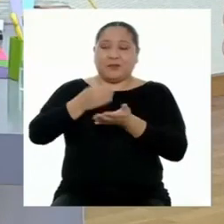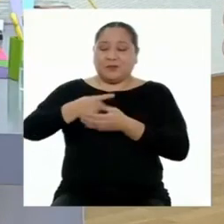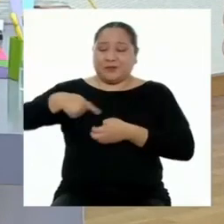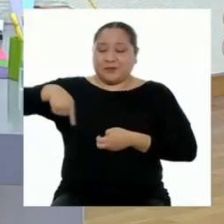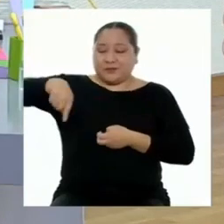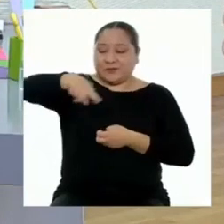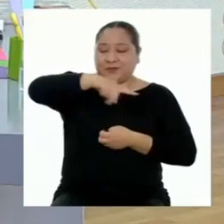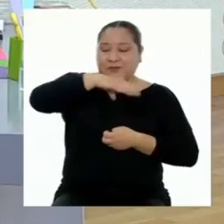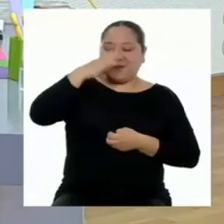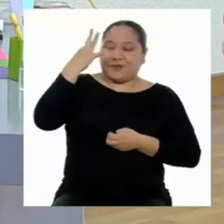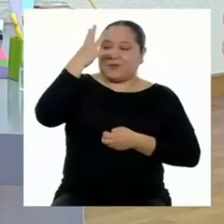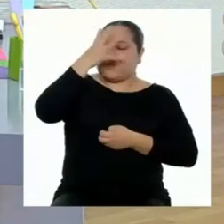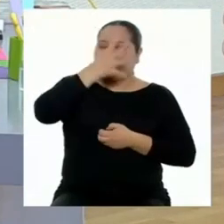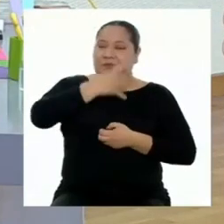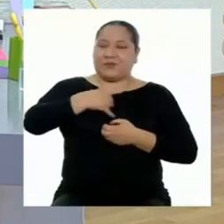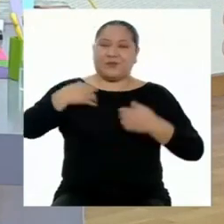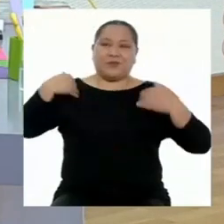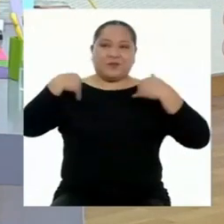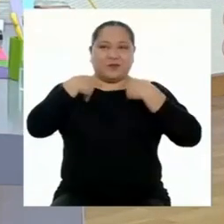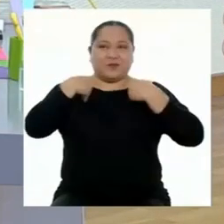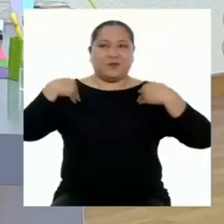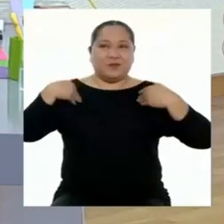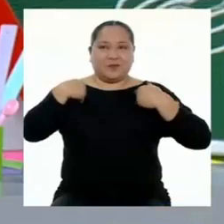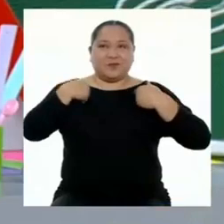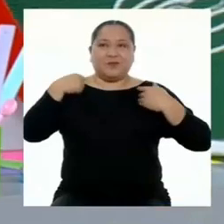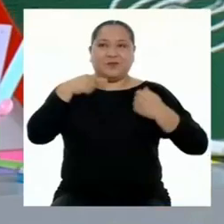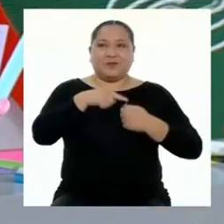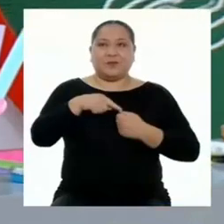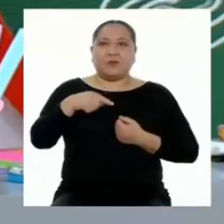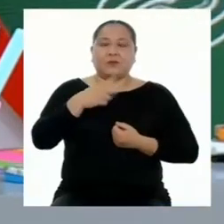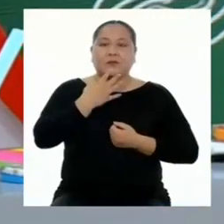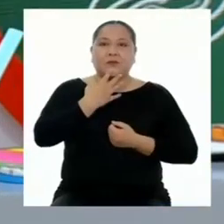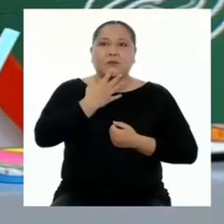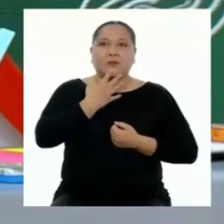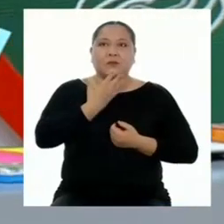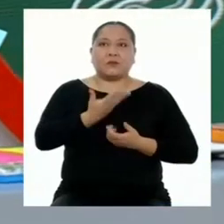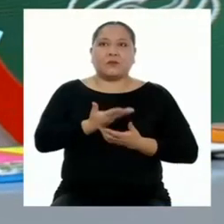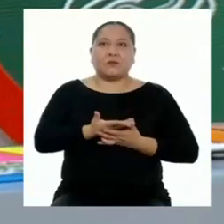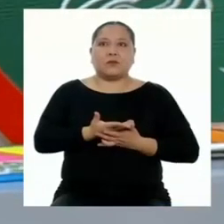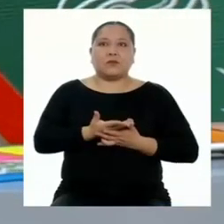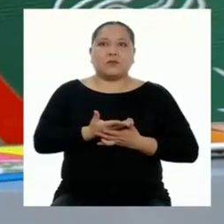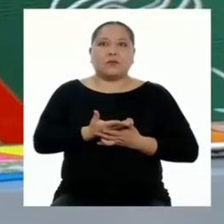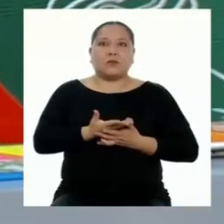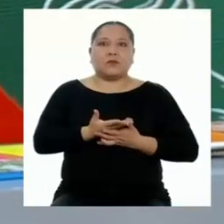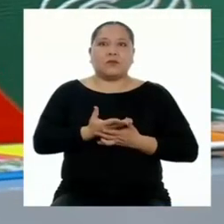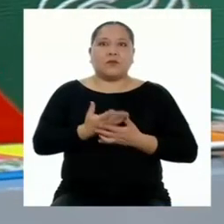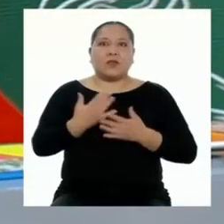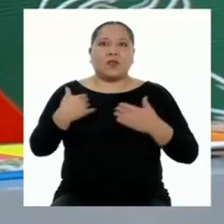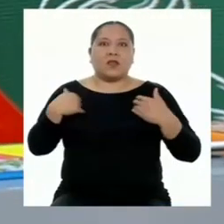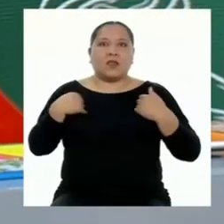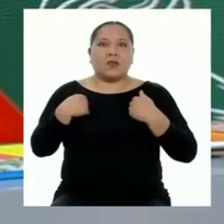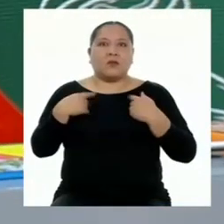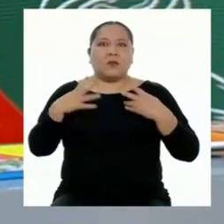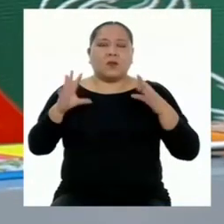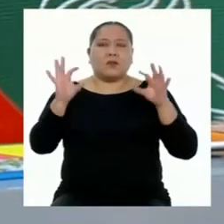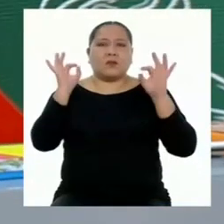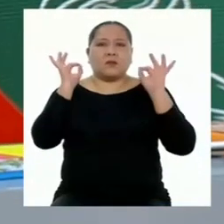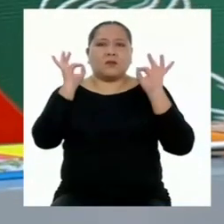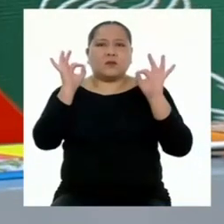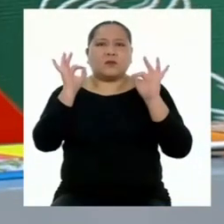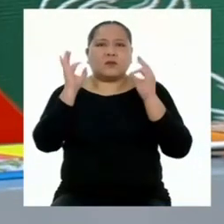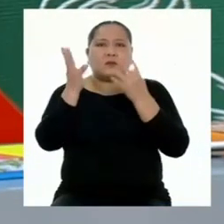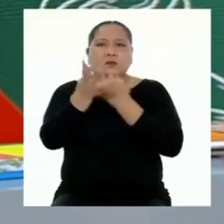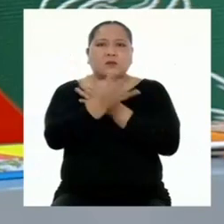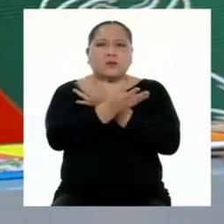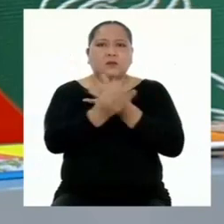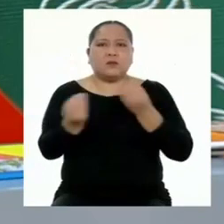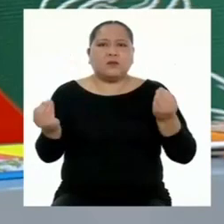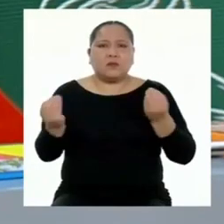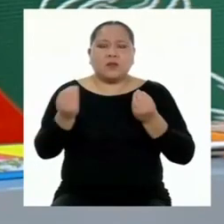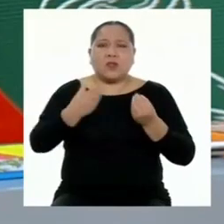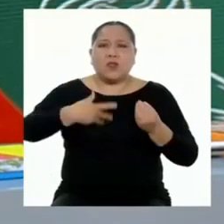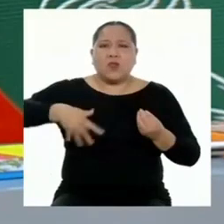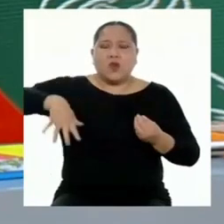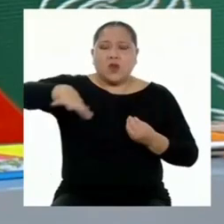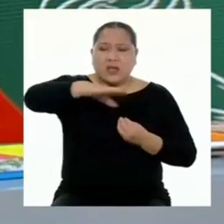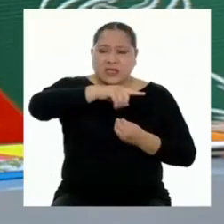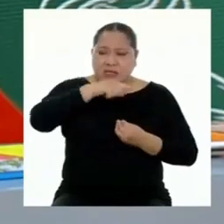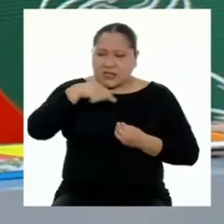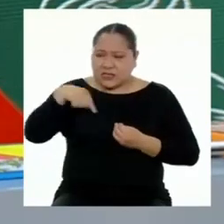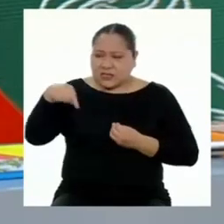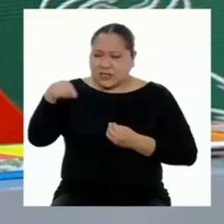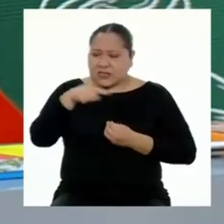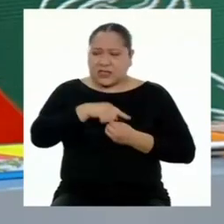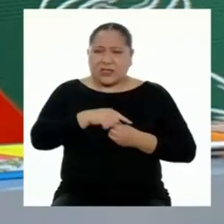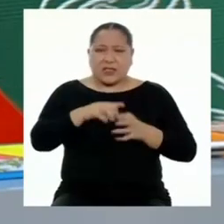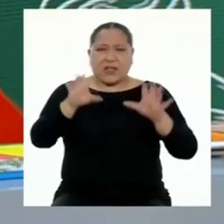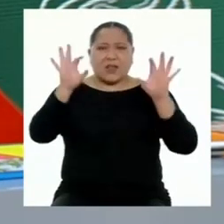estos hermosos animalitos! ¡Oh! ¡En peligro de extinción! ¡Todas estas especies están